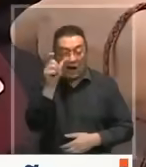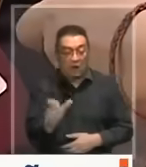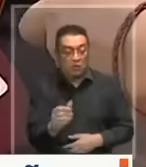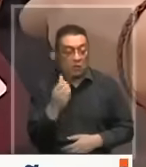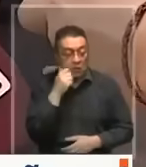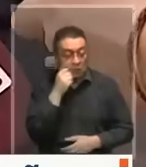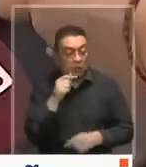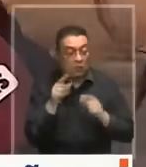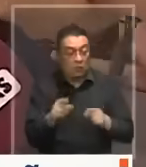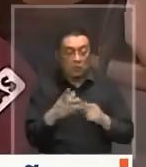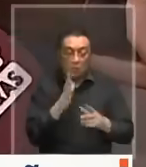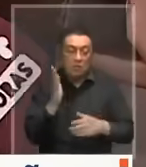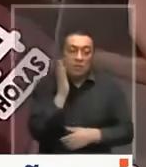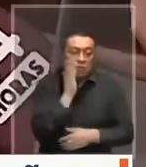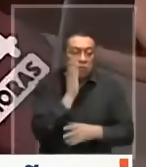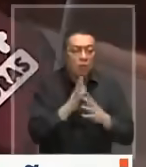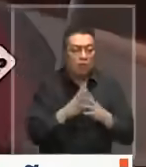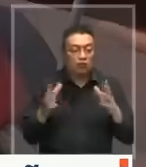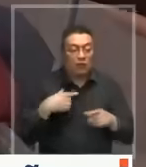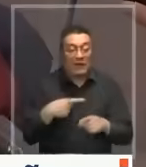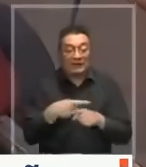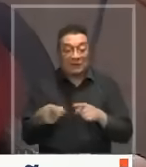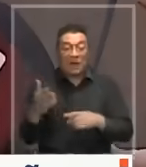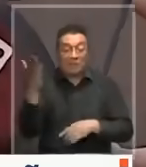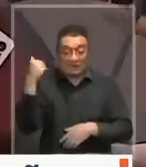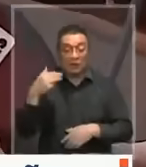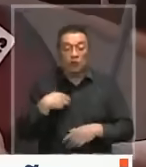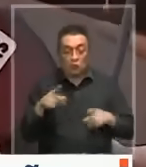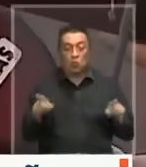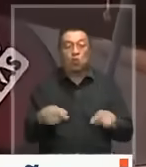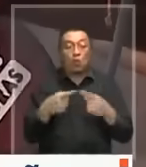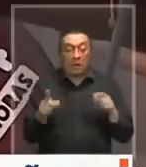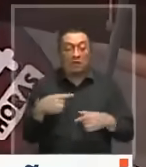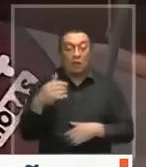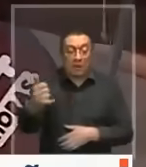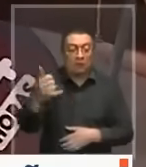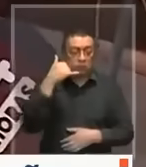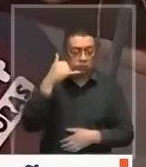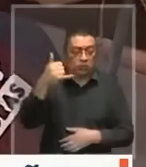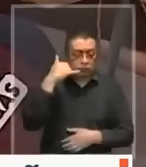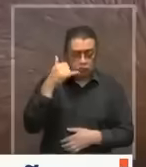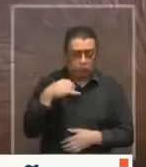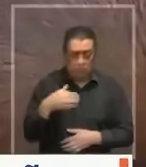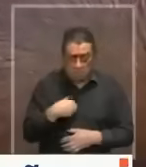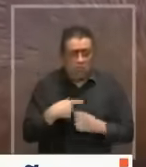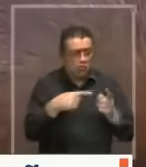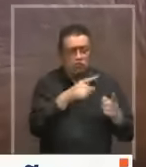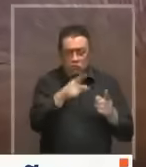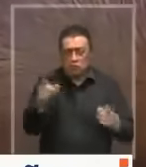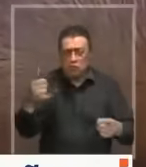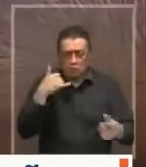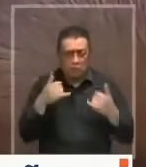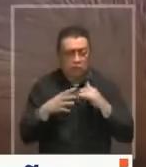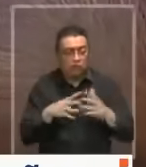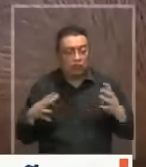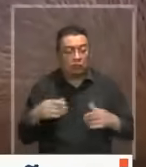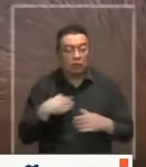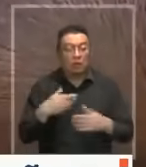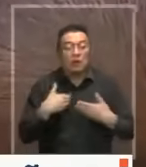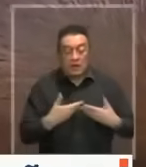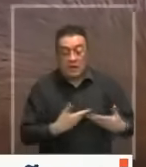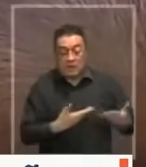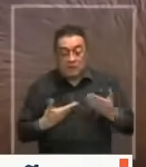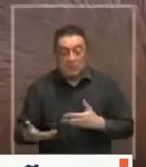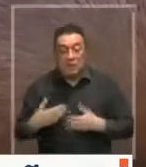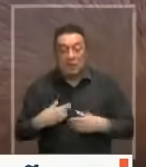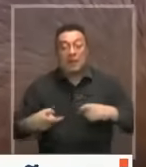muy afectivo. Mira, la semana pasada yo estuve de cumpleaños, me llamó, nos llamaba a todos siempre. Me invitó precisamente que fuera con mi